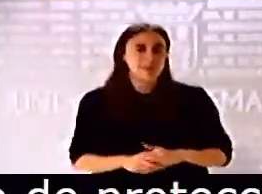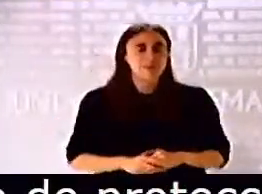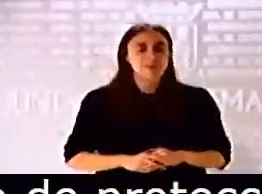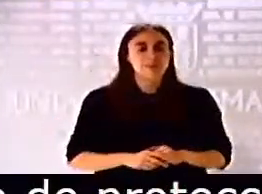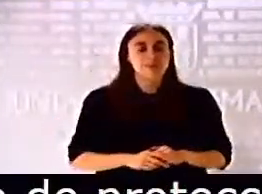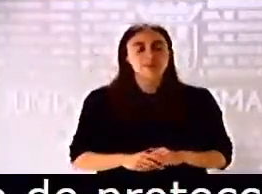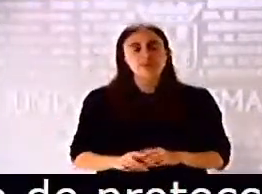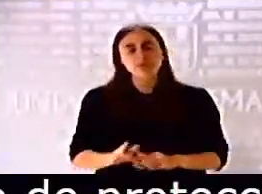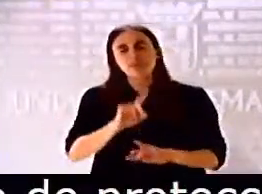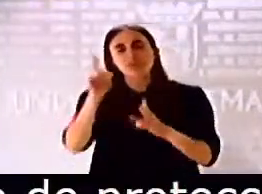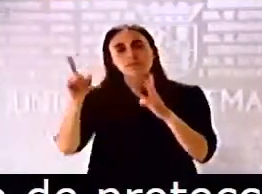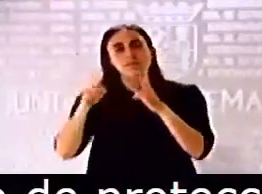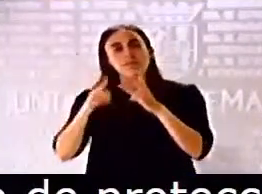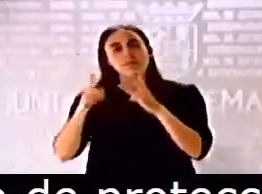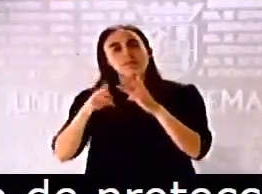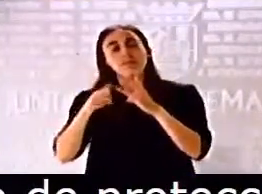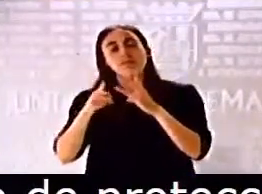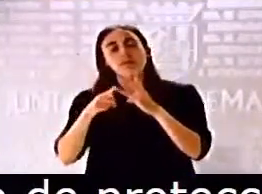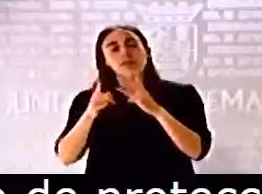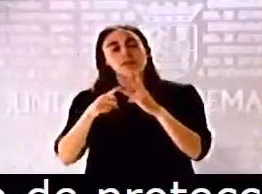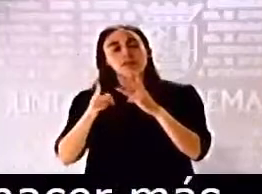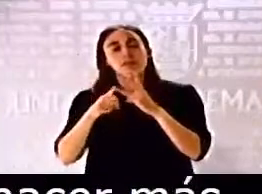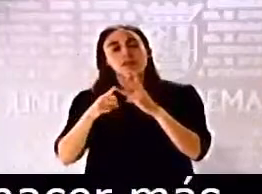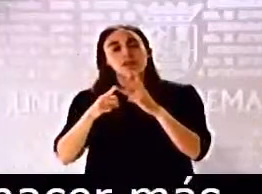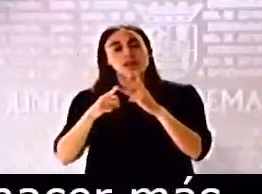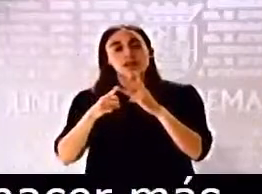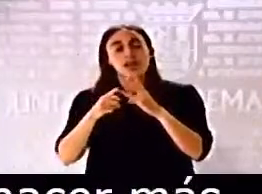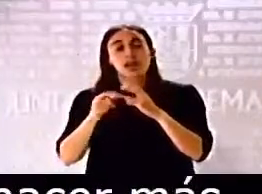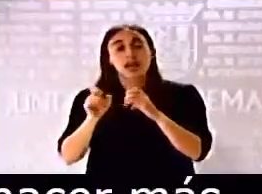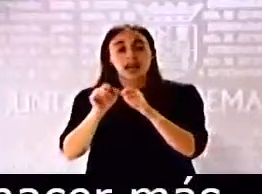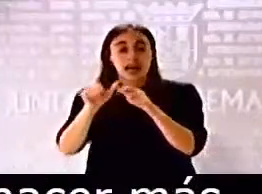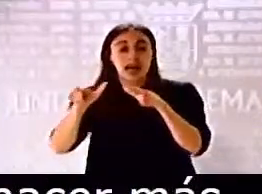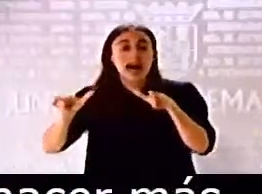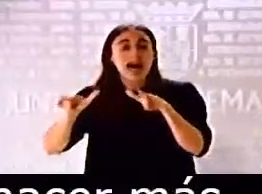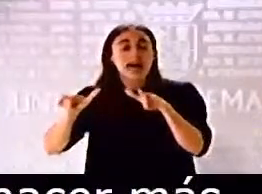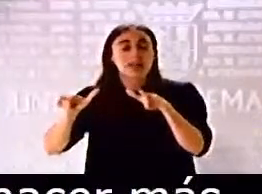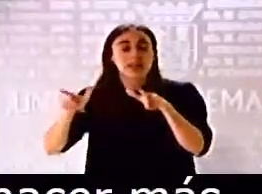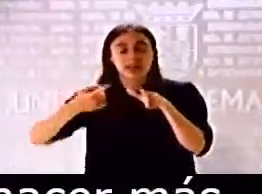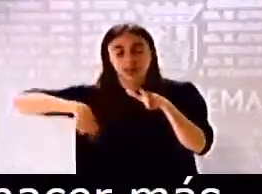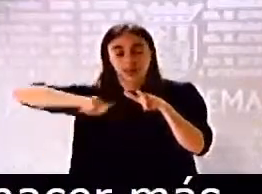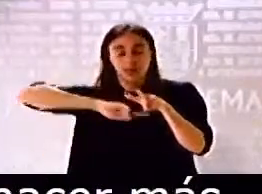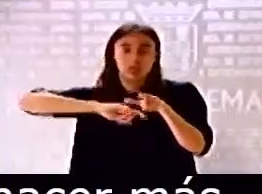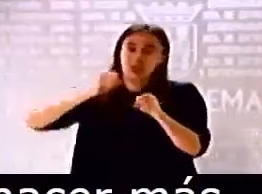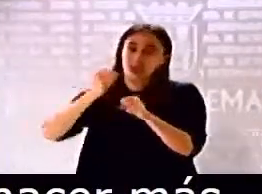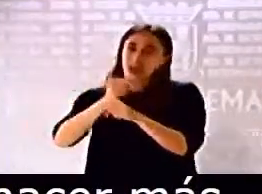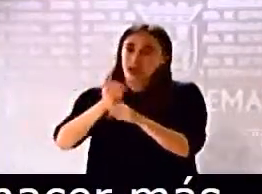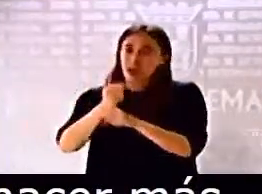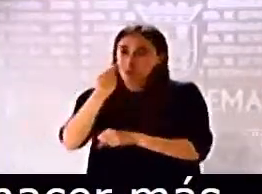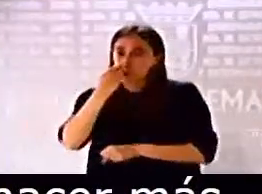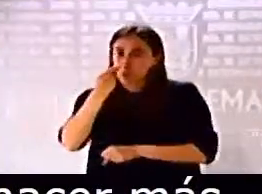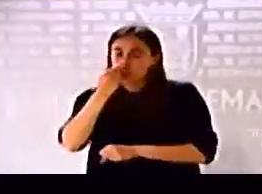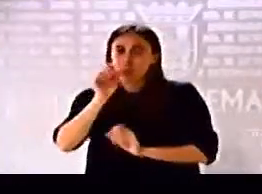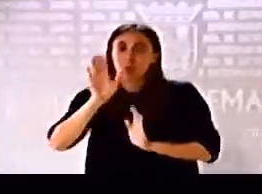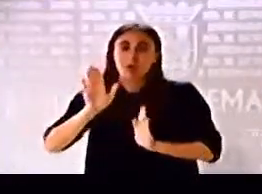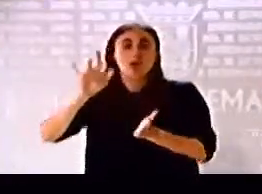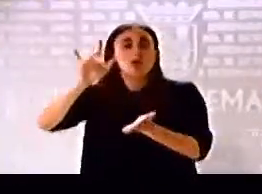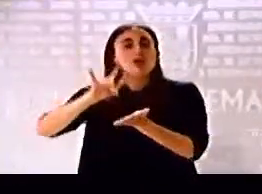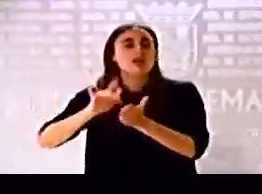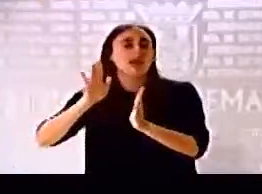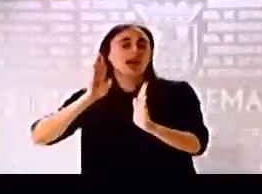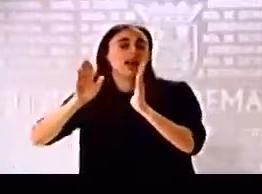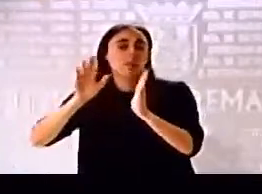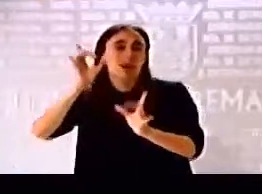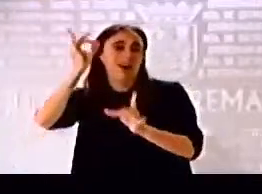en tercer lugar, un ámbito en el que habíamos trabajado poco, pero que viene una época de mucha